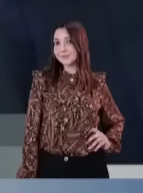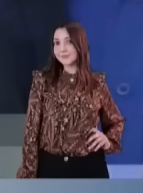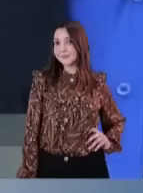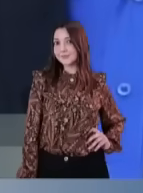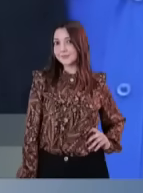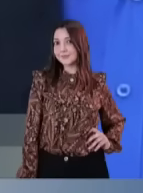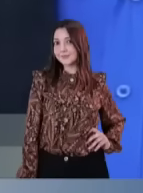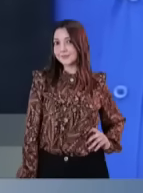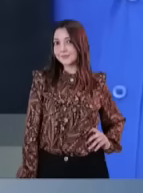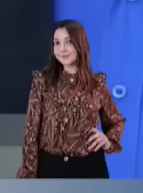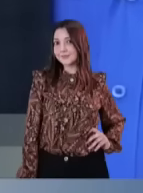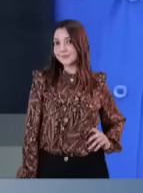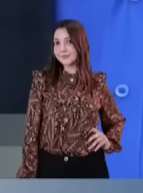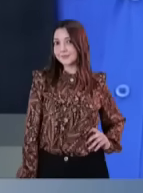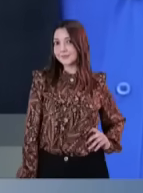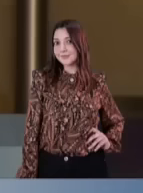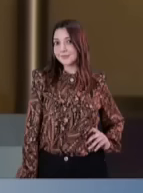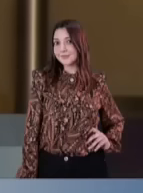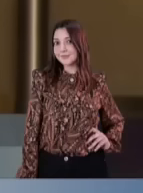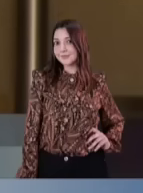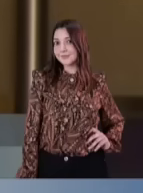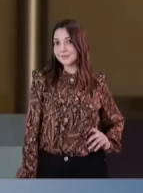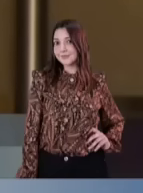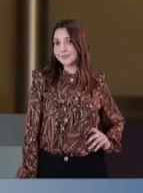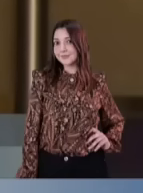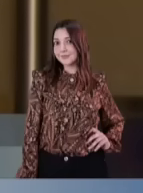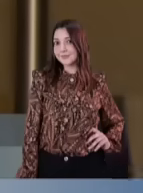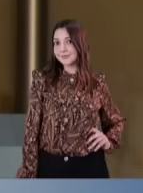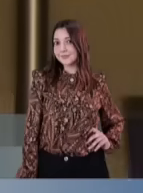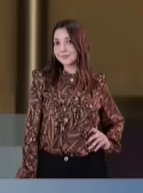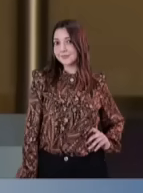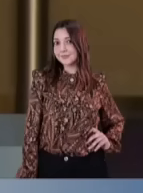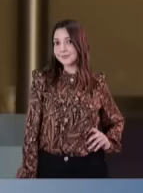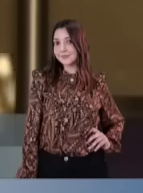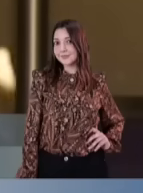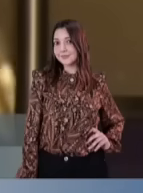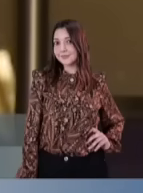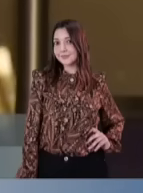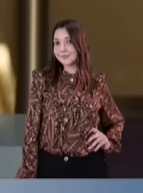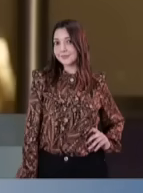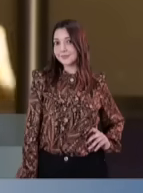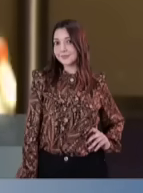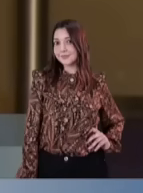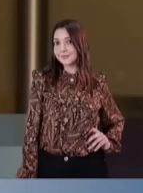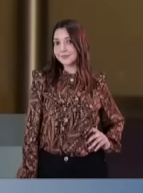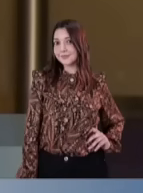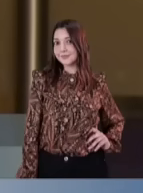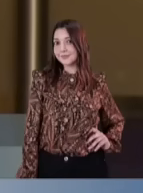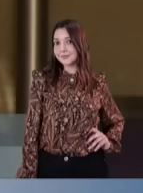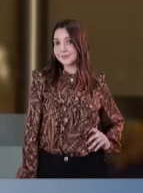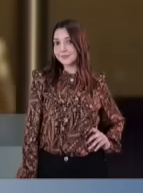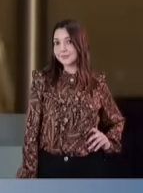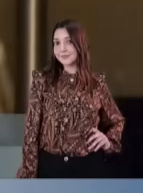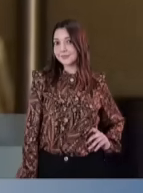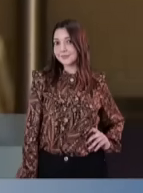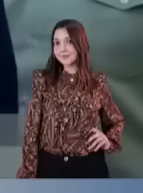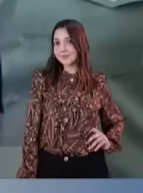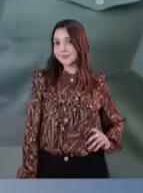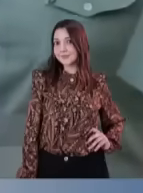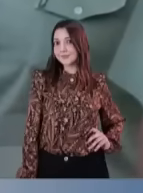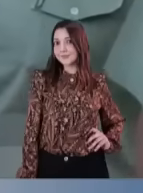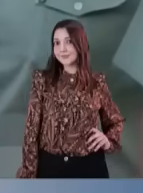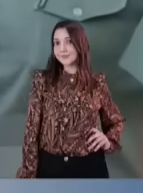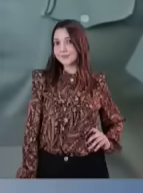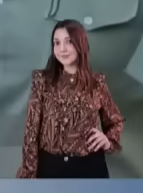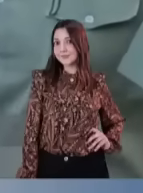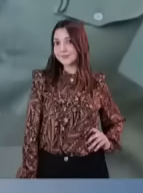diputado Raúl Soto, que desde ya hace algunas semanas ha sido bastante crítico con el gobierno. Dice, antes de un cambio de gabinete hay que